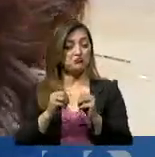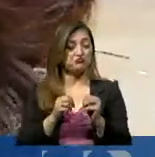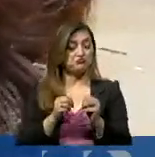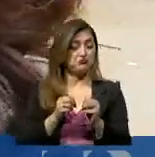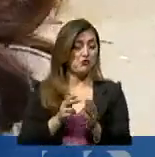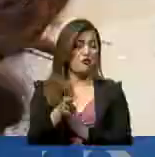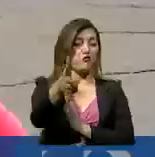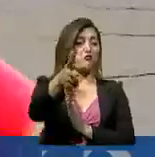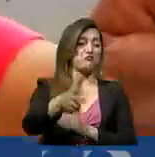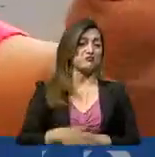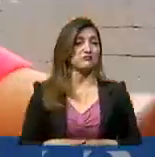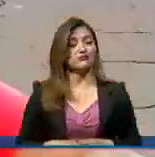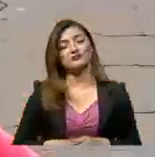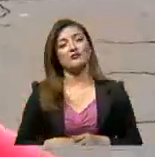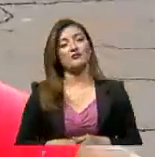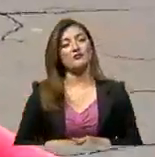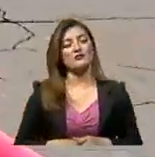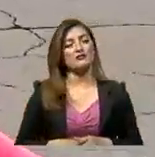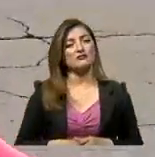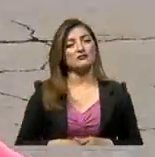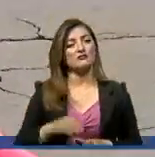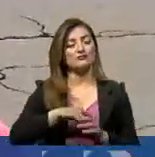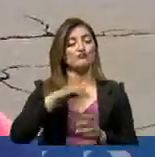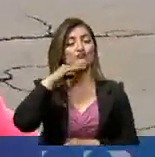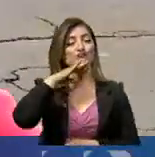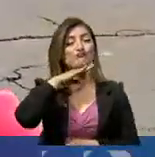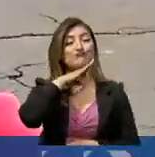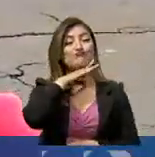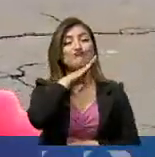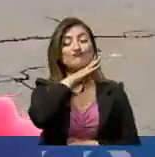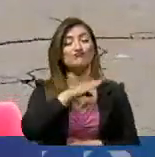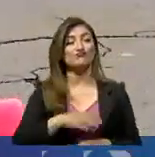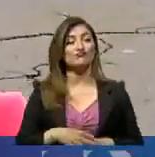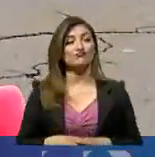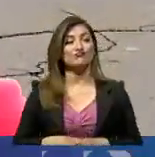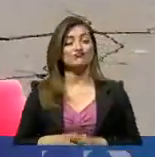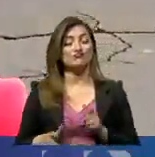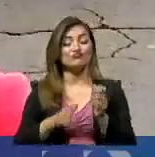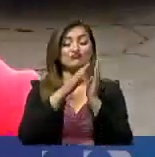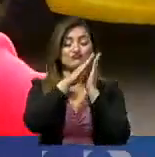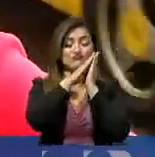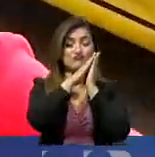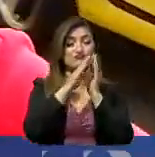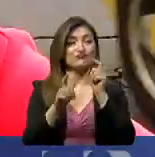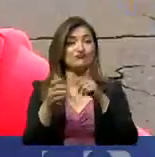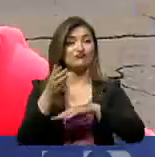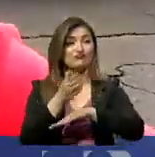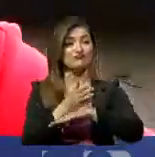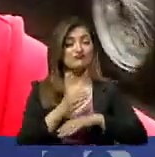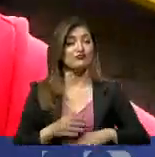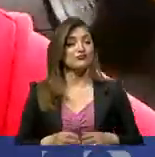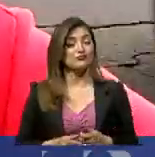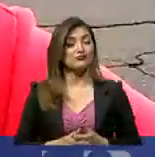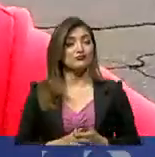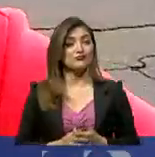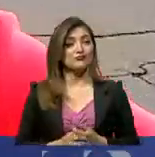el trole. Menos adentro está todo sucio, ahí dormían, una vez entramos y antes que